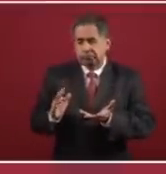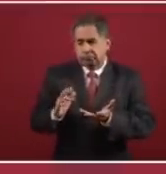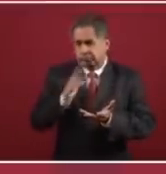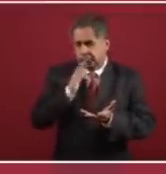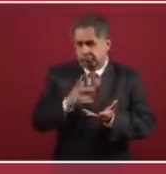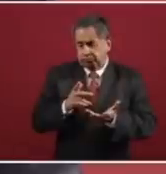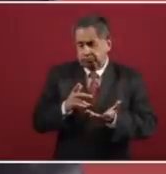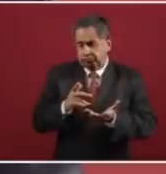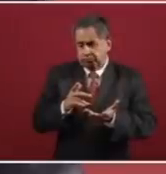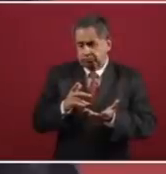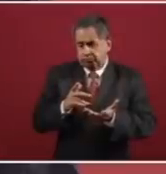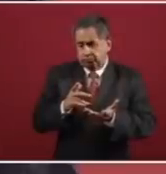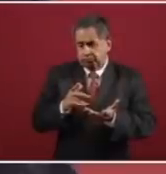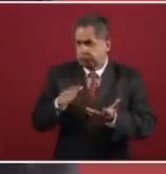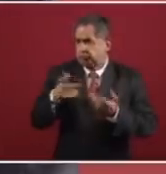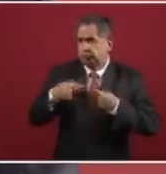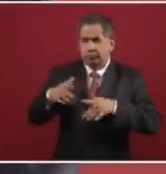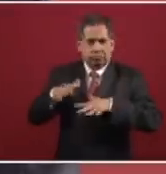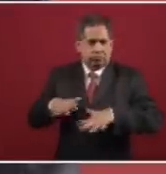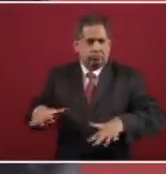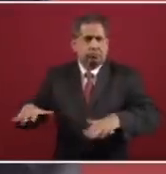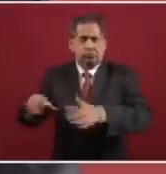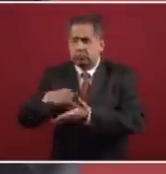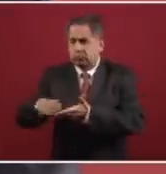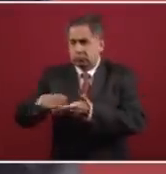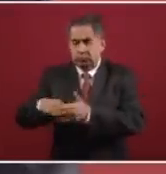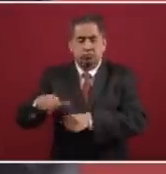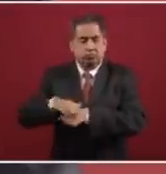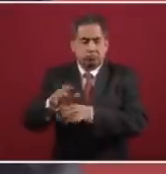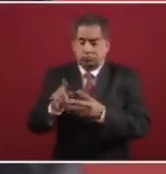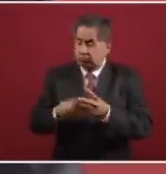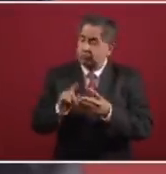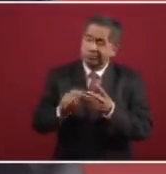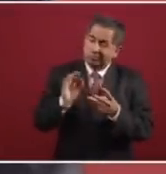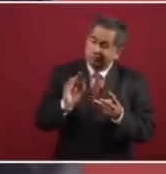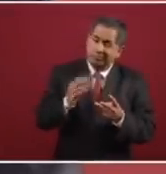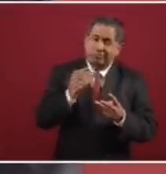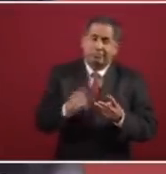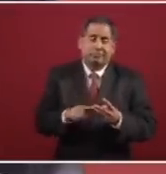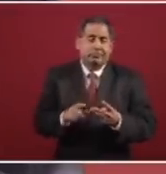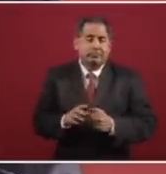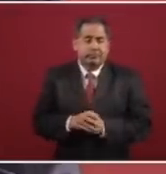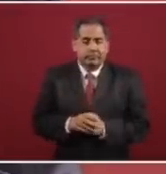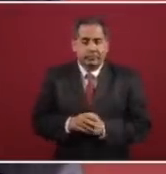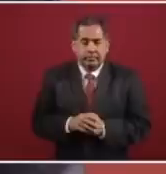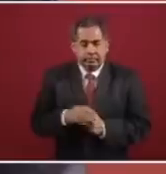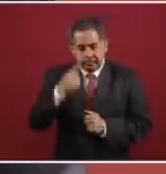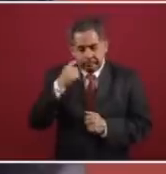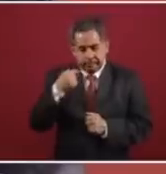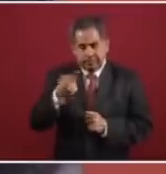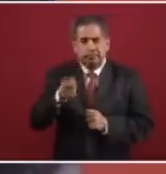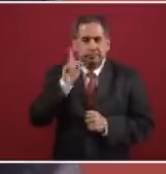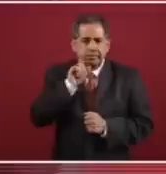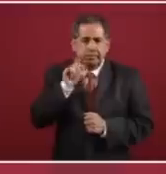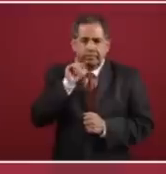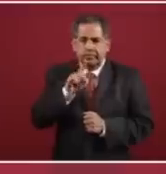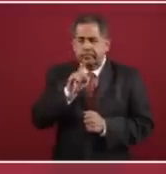los sectores populares. Vamos a ver mañana el